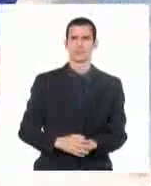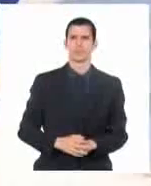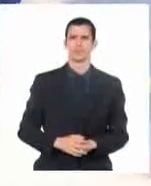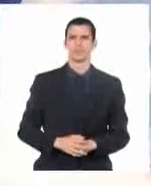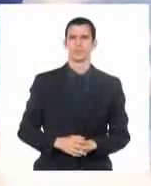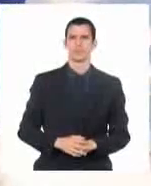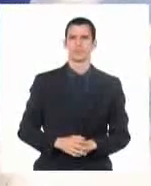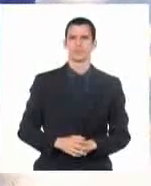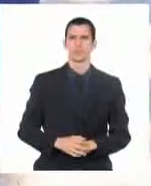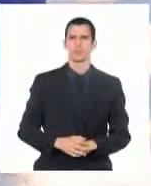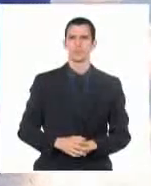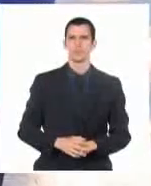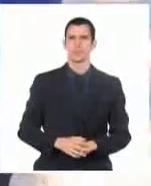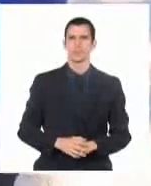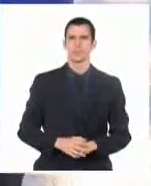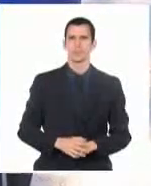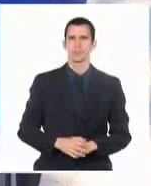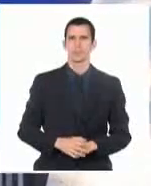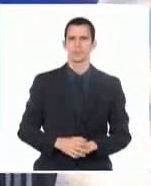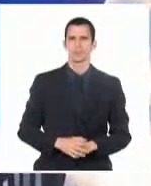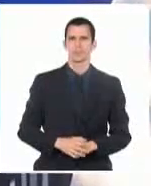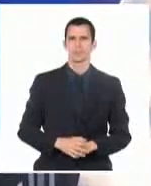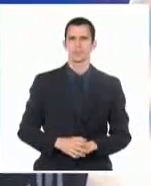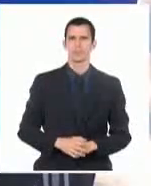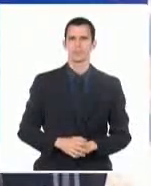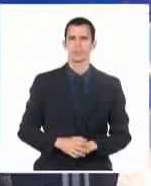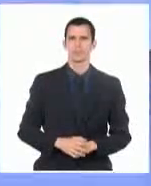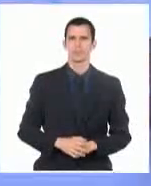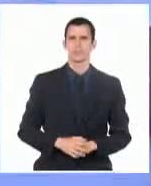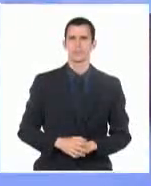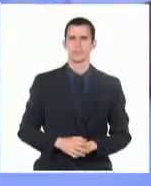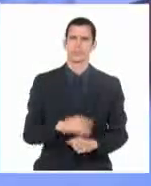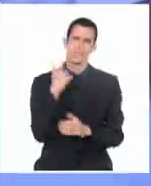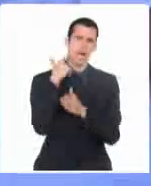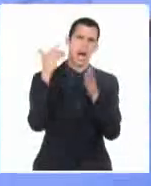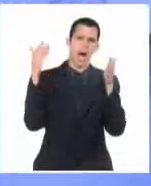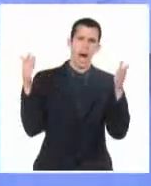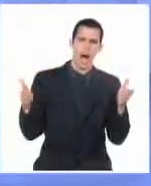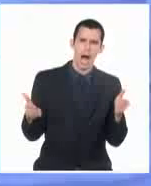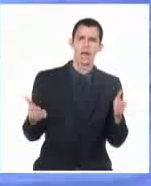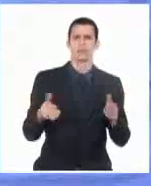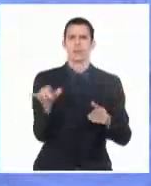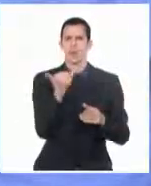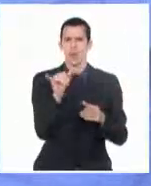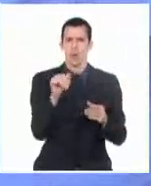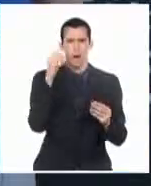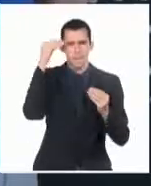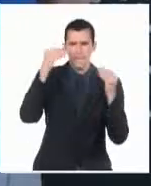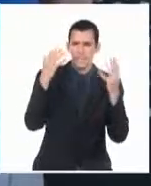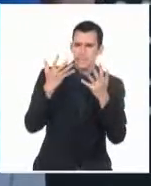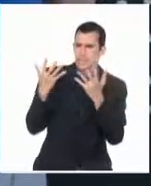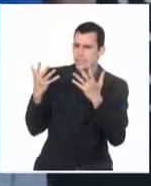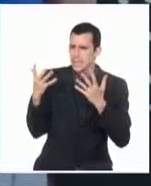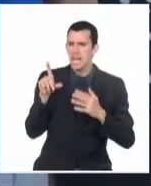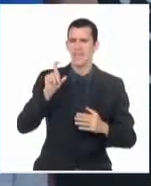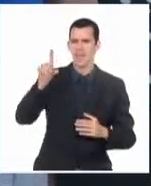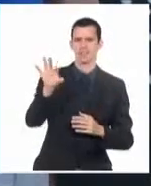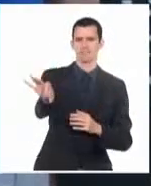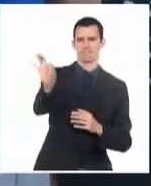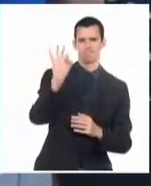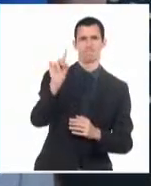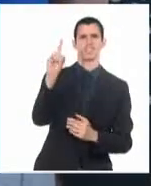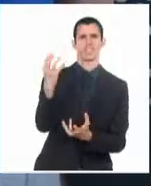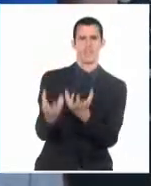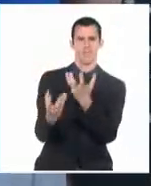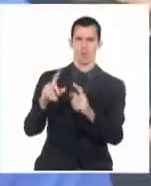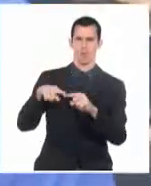las actividades principales en torno a una problemática de salud que demanda el liderazgo de las comunidades y un enfoque más integral en el trabajo con grupos